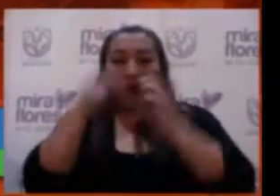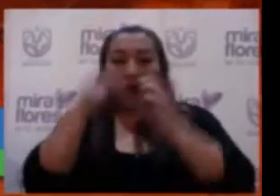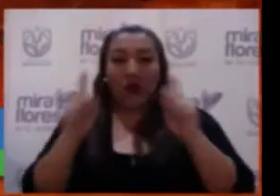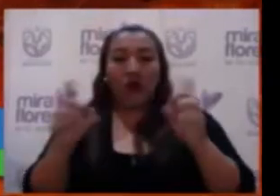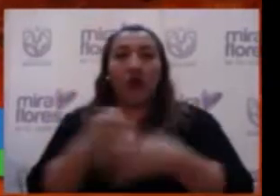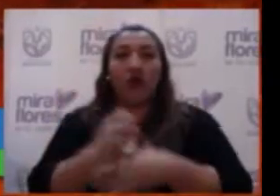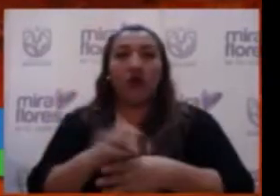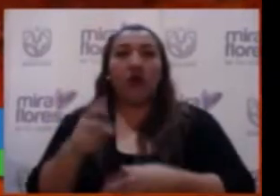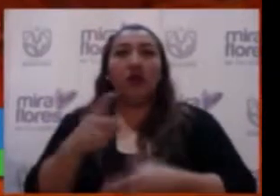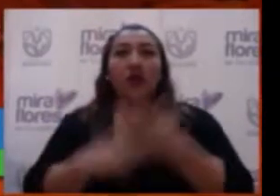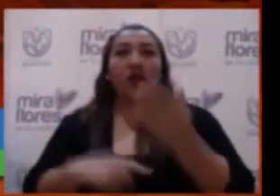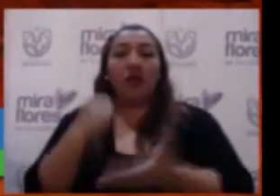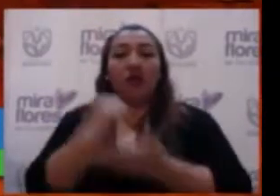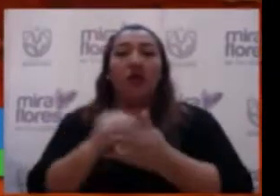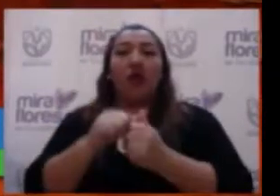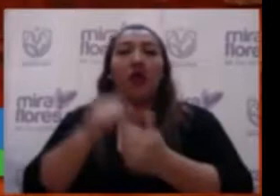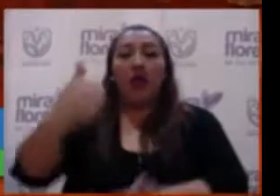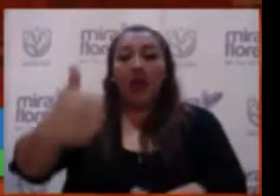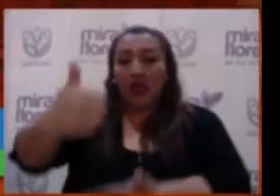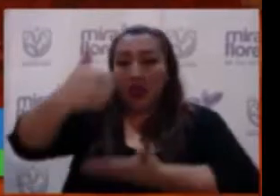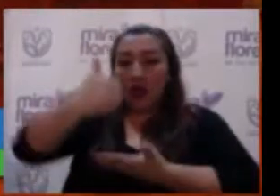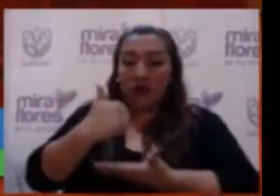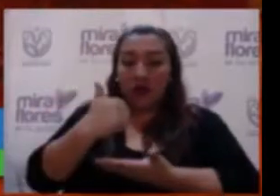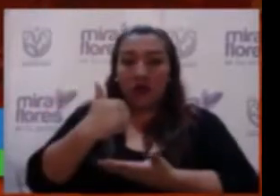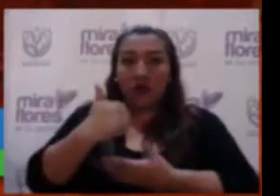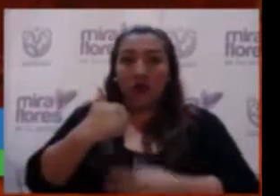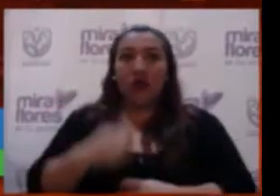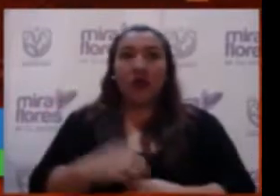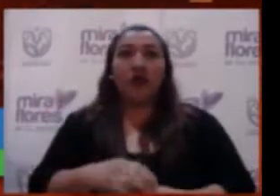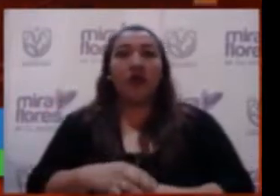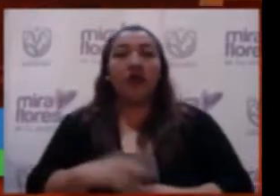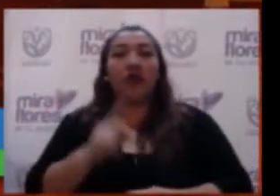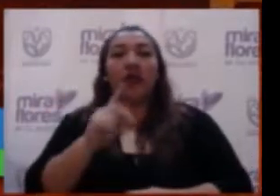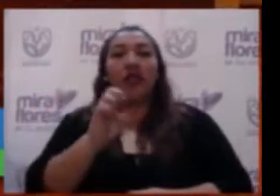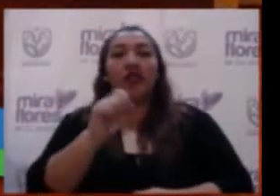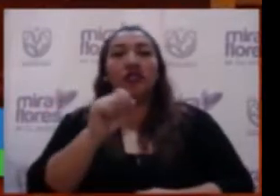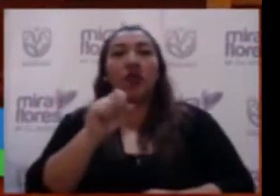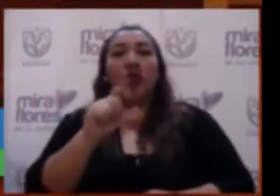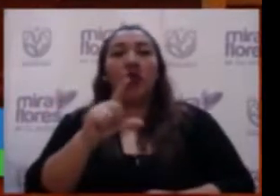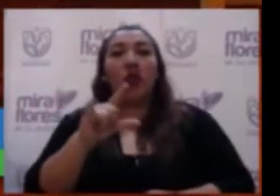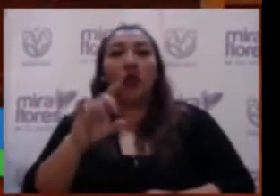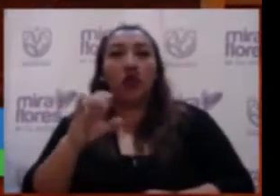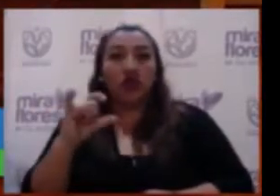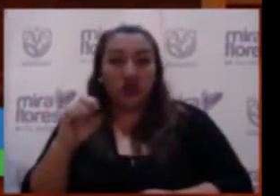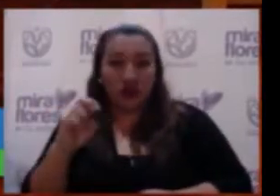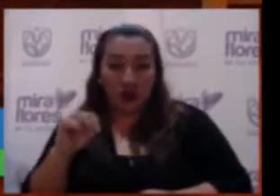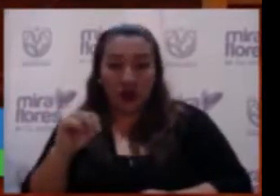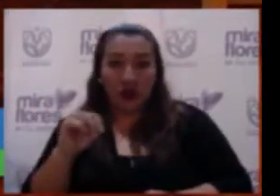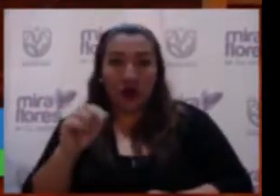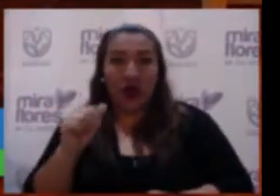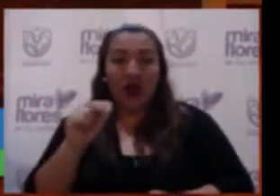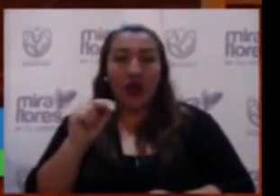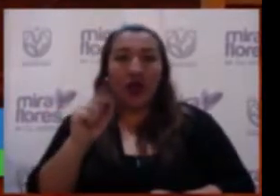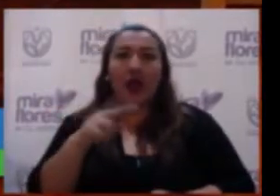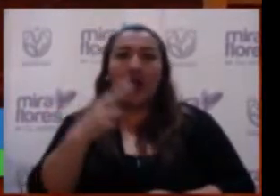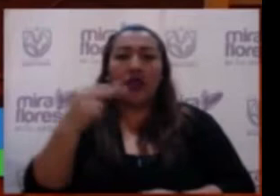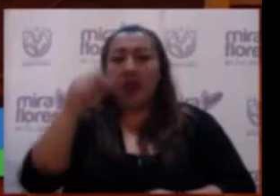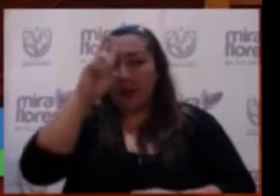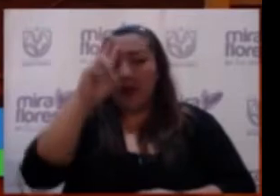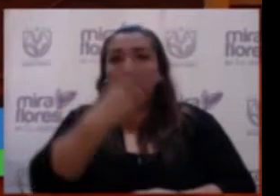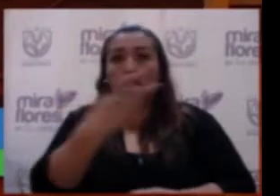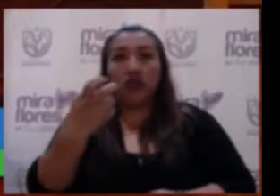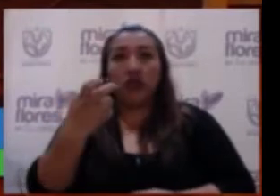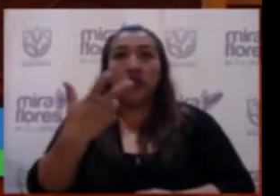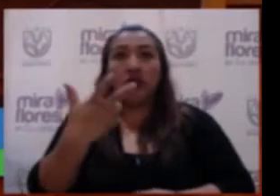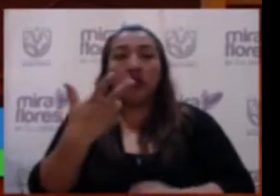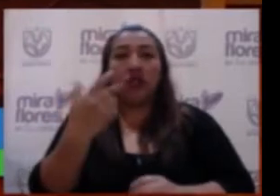de Consejo que aprueba la donación a favor de Carsny Solution in Industrial and Mechanical Perú, consistente en